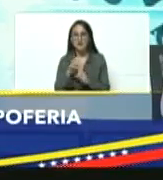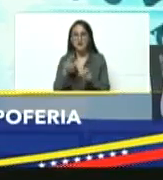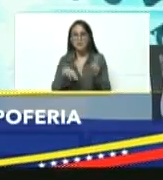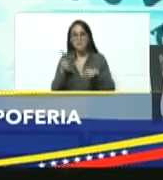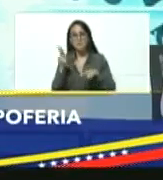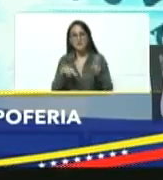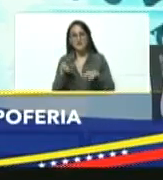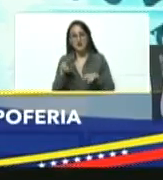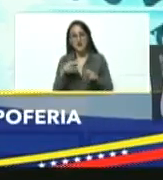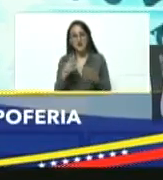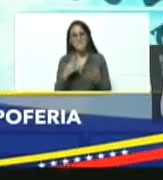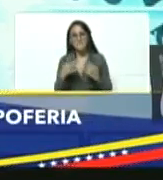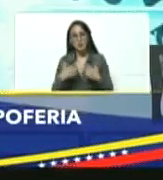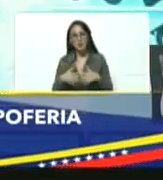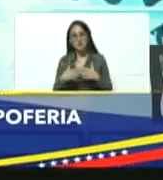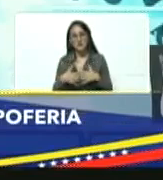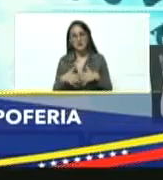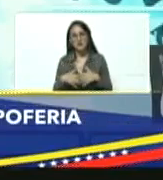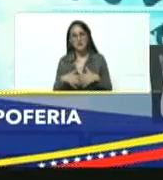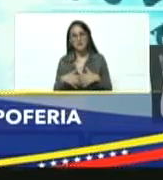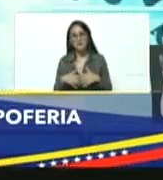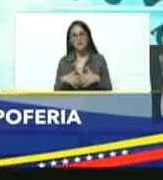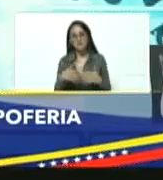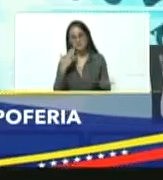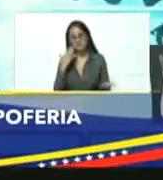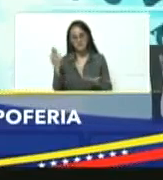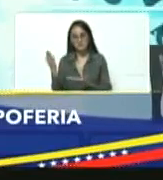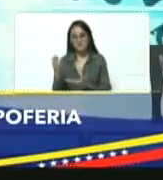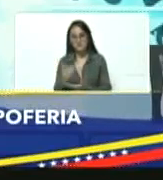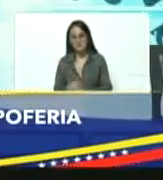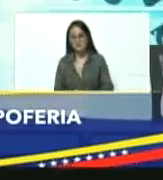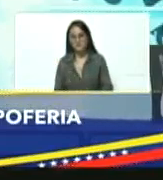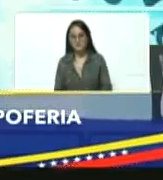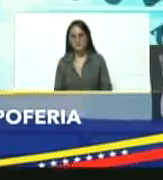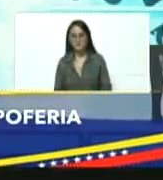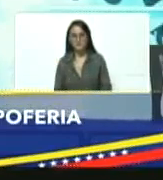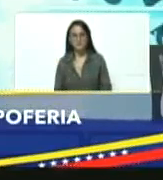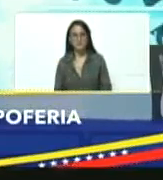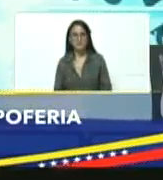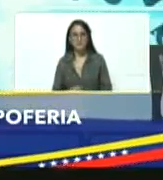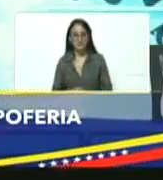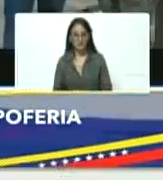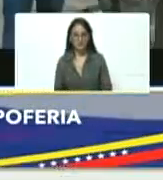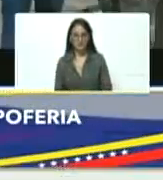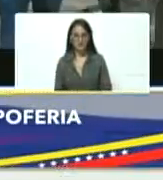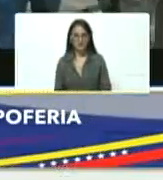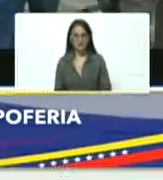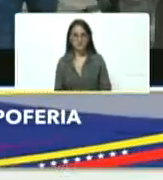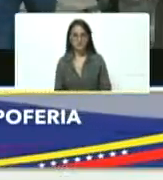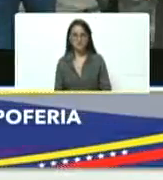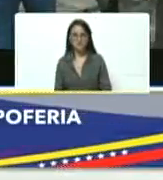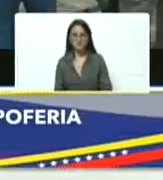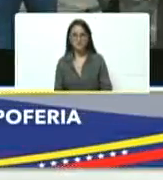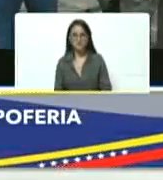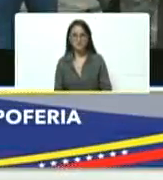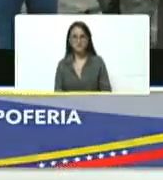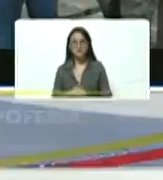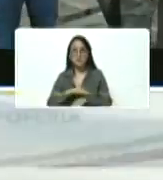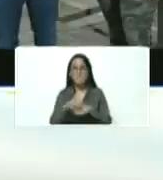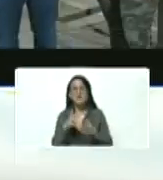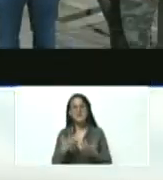Escolar, produciendo en la zona industrial. Adelante, Charallave, Daniel. A nuestra ministra del Poder Popular